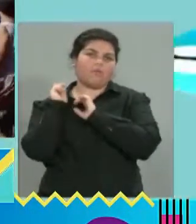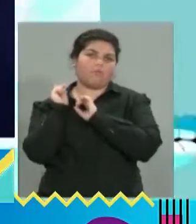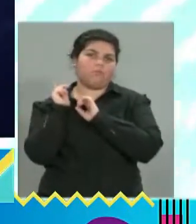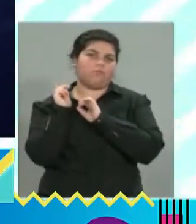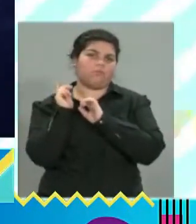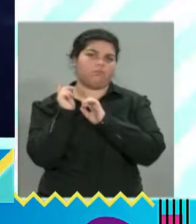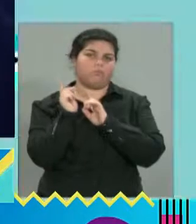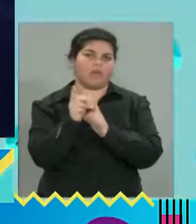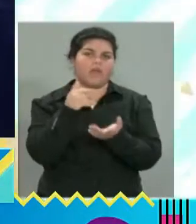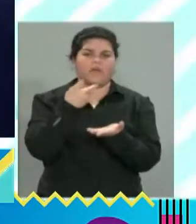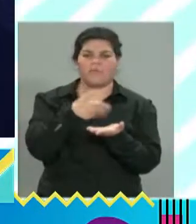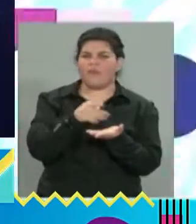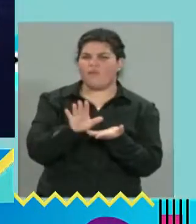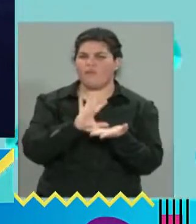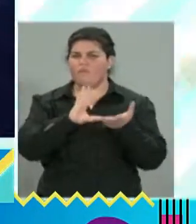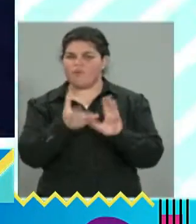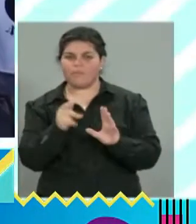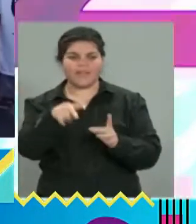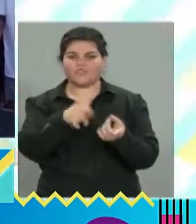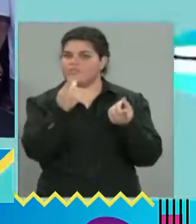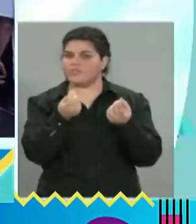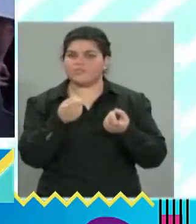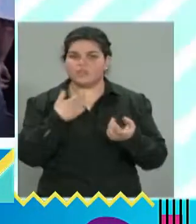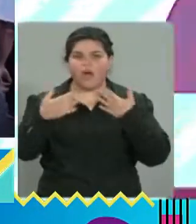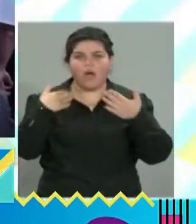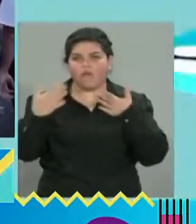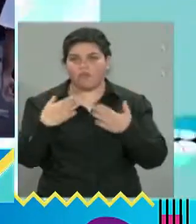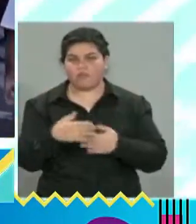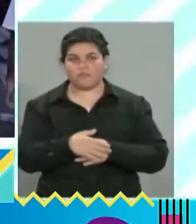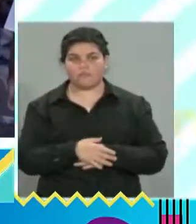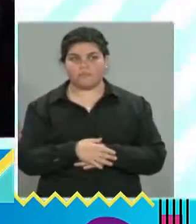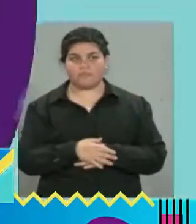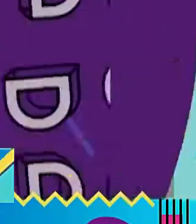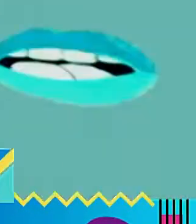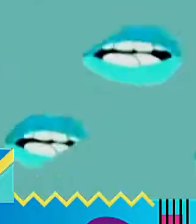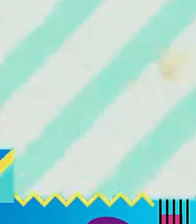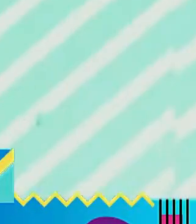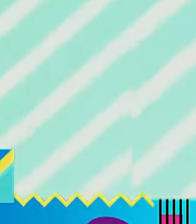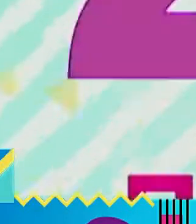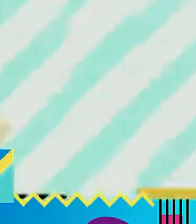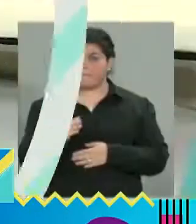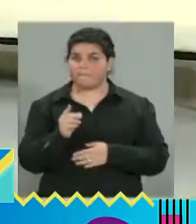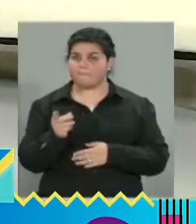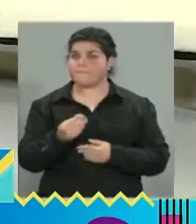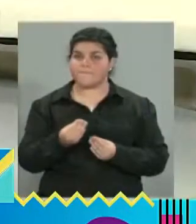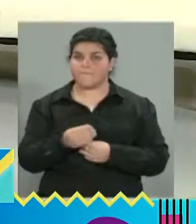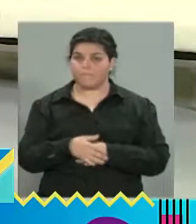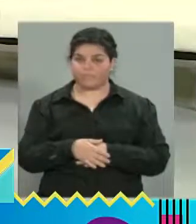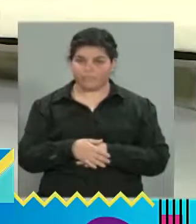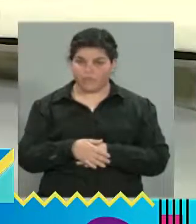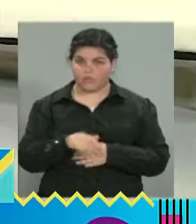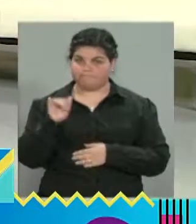esos prejuicios de alguna manera había que hablarlos. Dani. Sí, primero tal